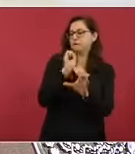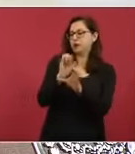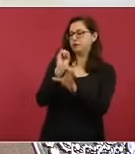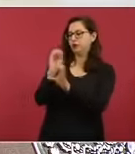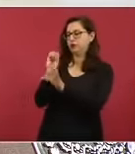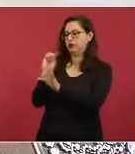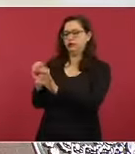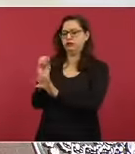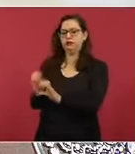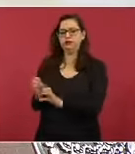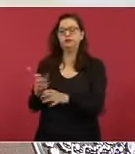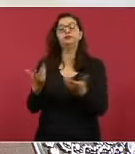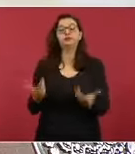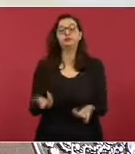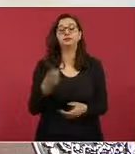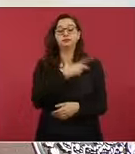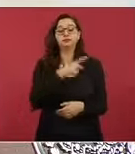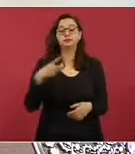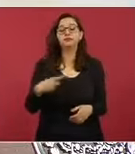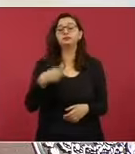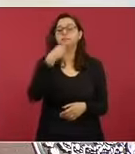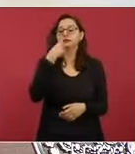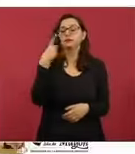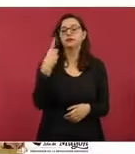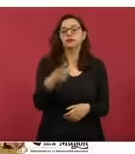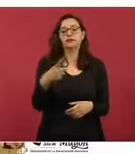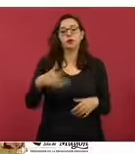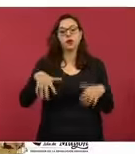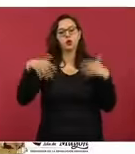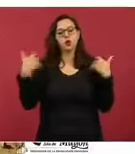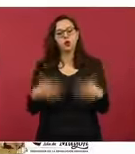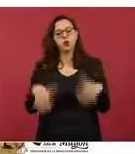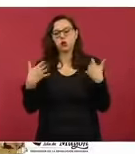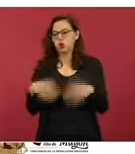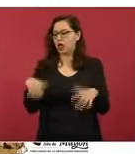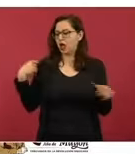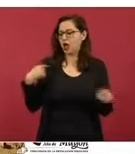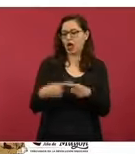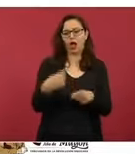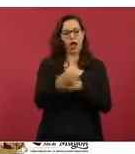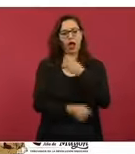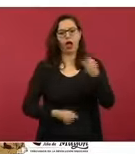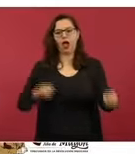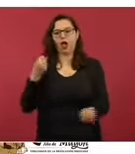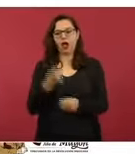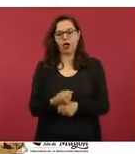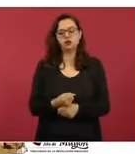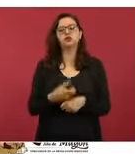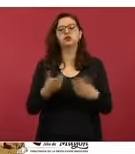nosotros que se vuelve a superar el récord en este año. Estuvimos